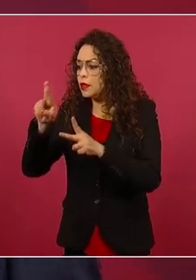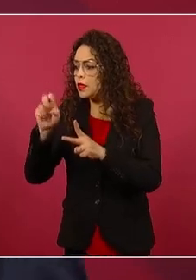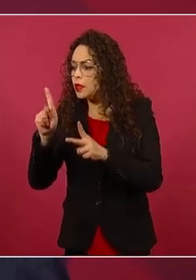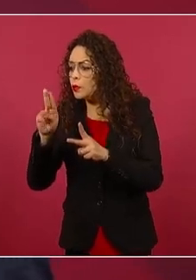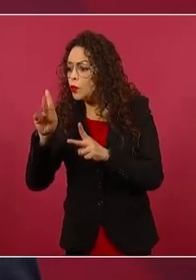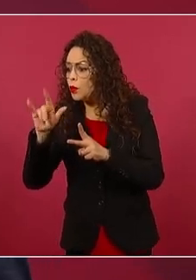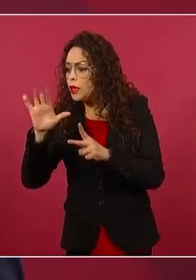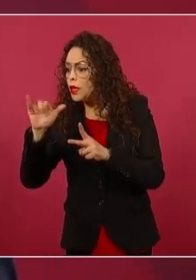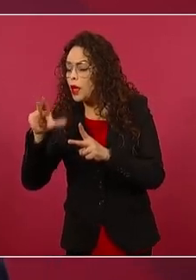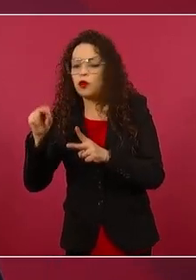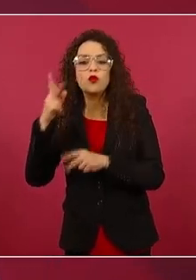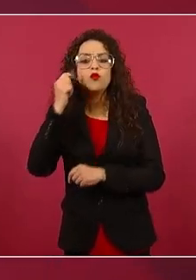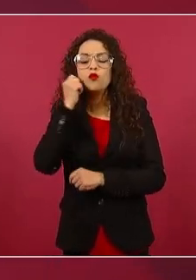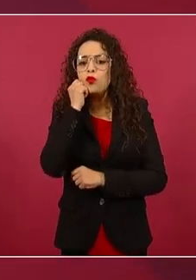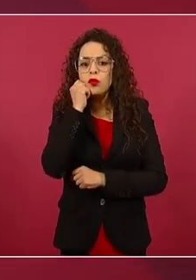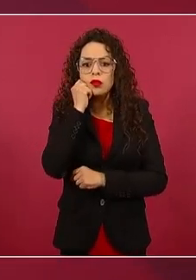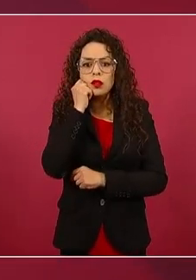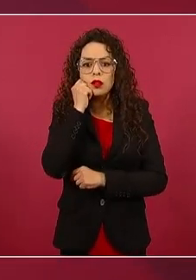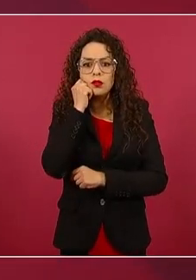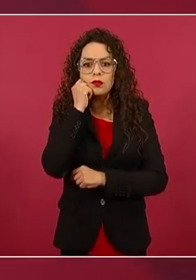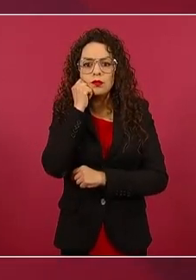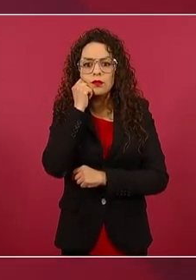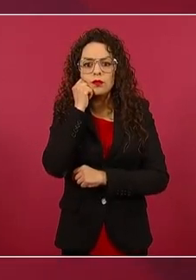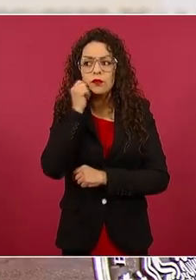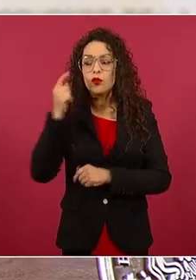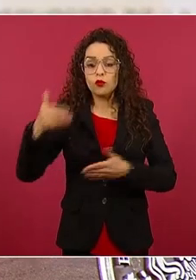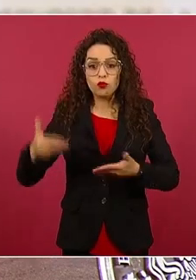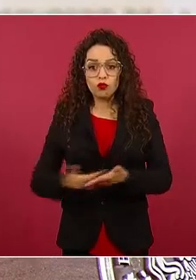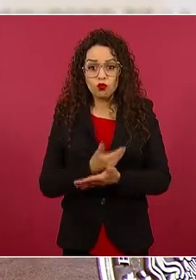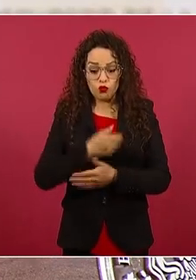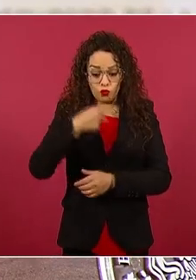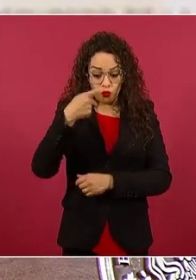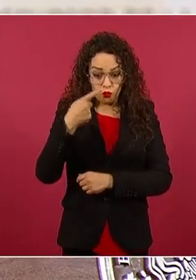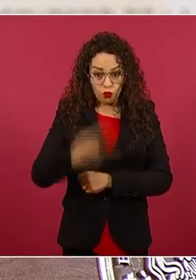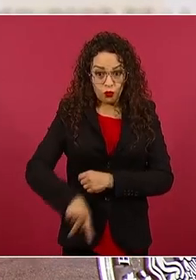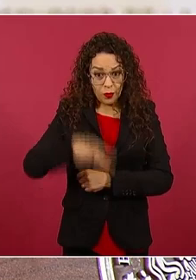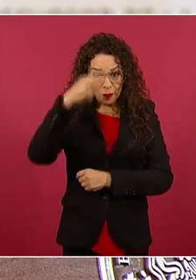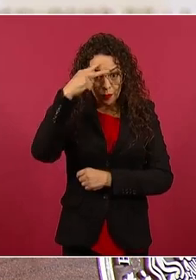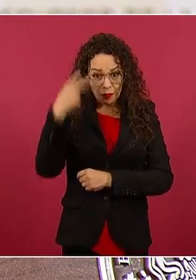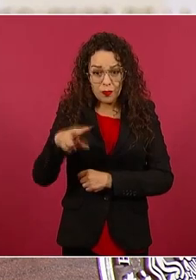Que no olviden sus orígenes, lo que